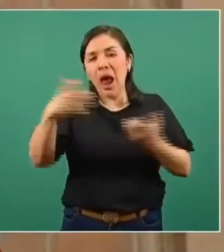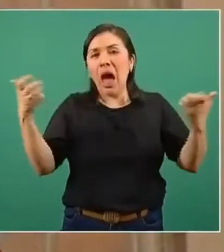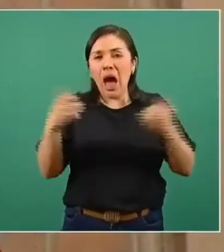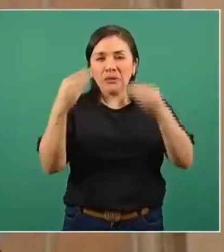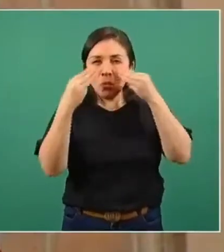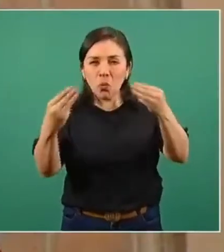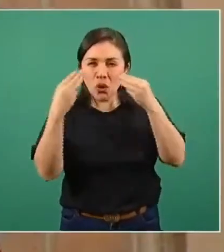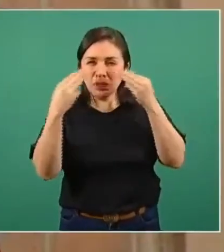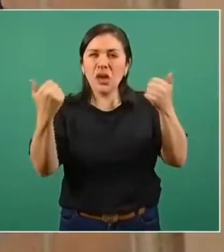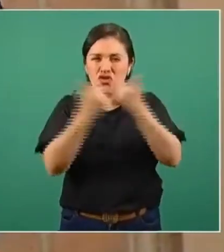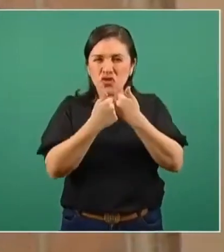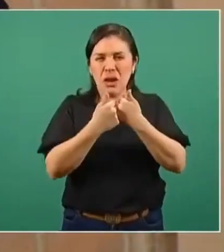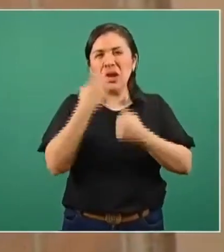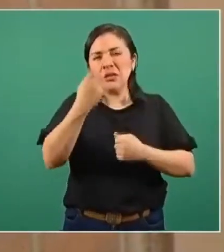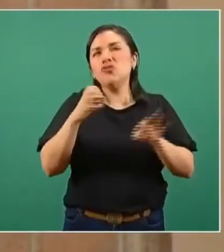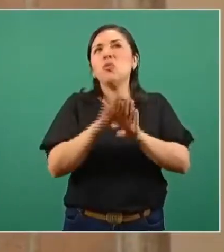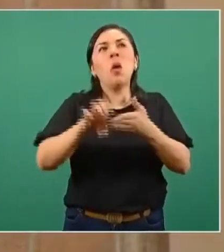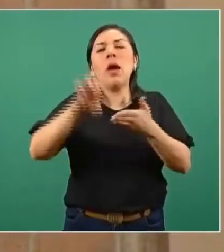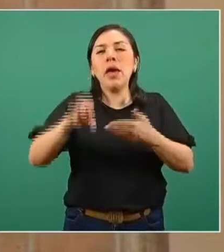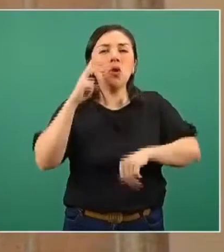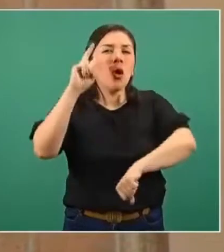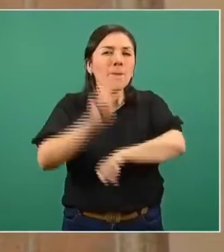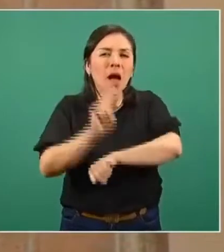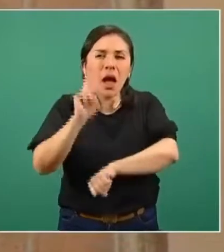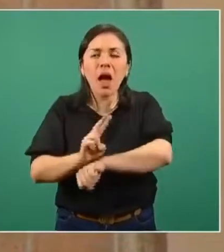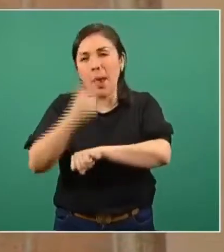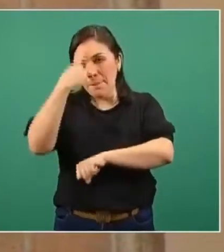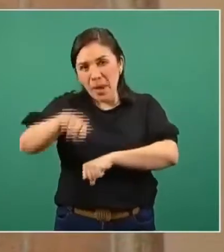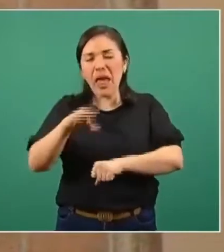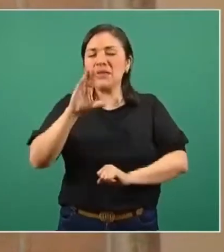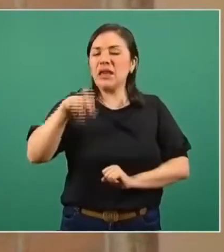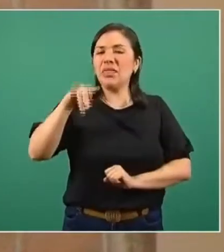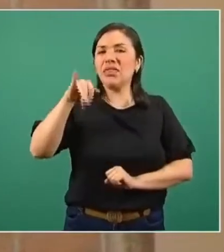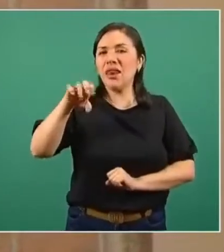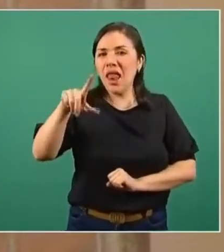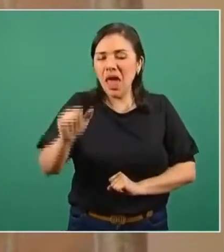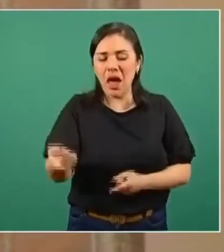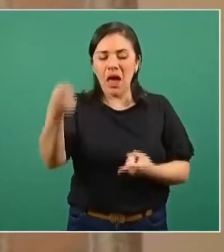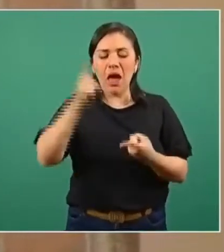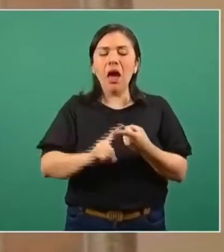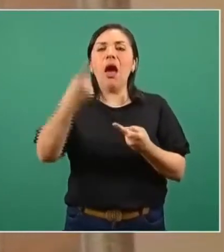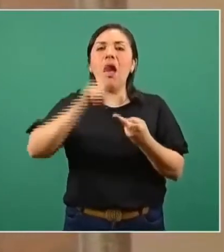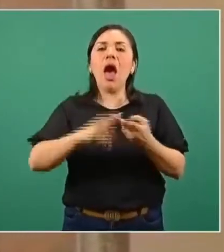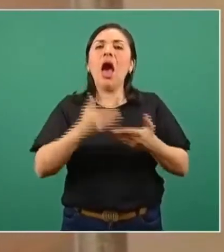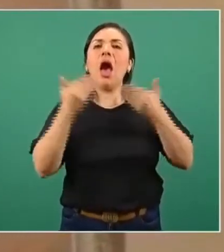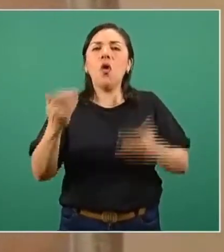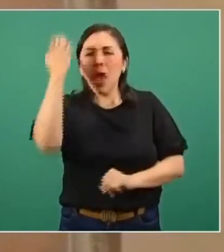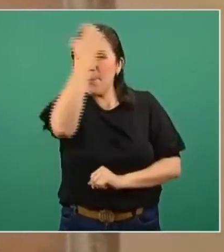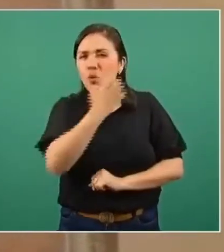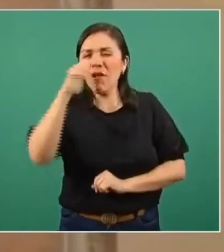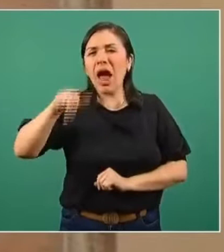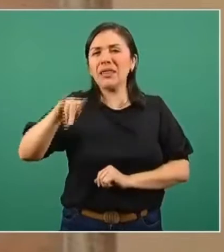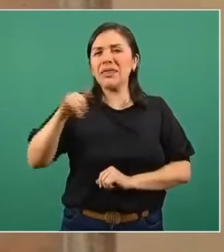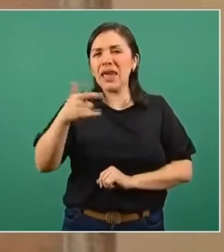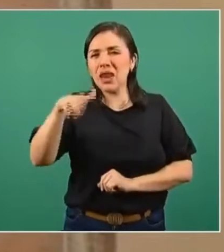de Vigilancia Epidemiológica, como la vigilancia Centinela, ahora las pruebas de